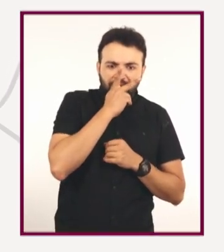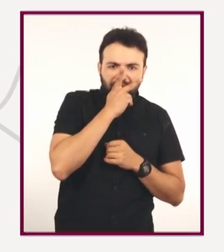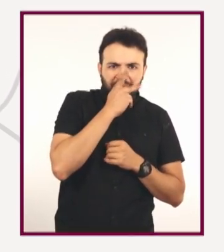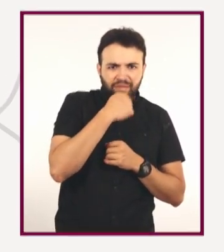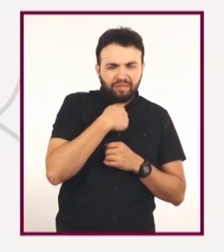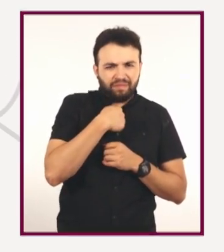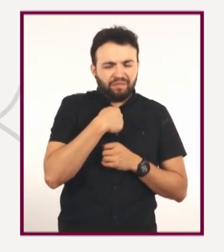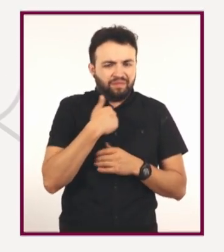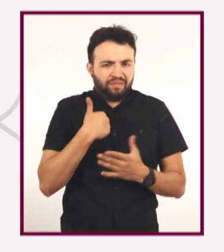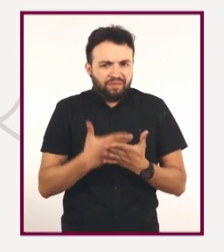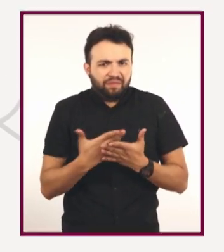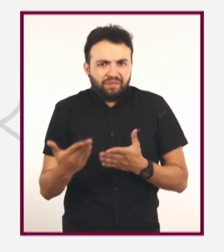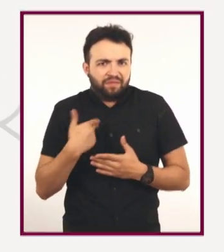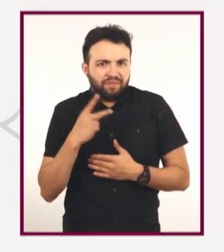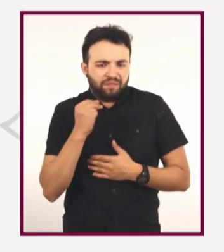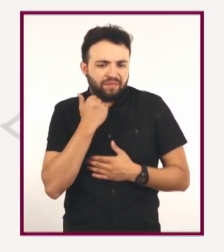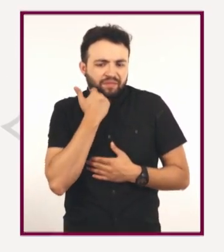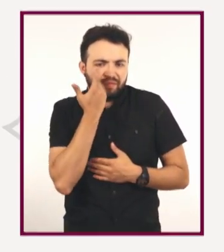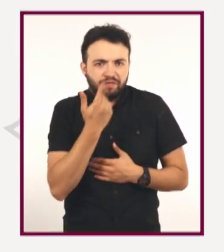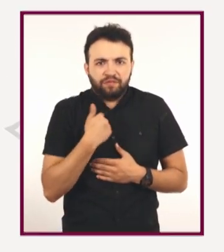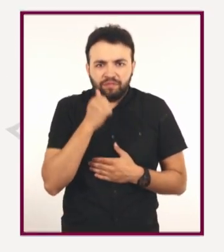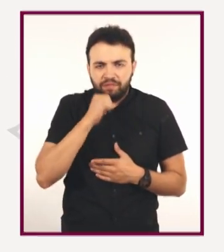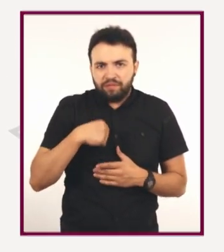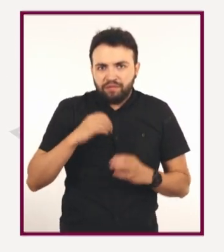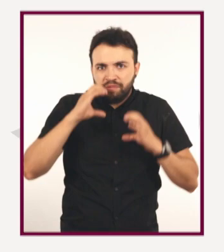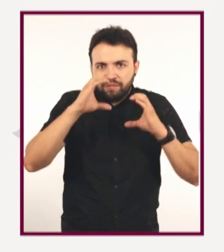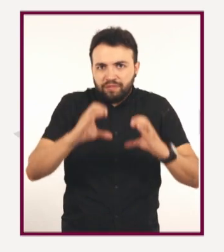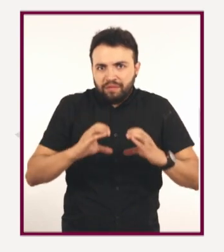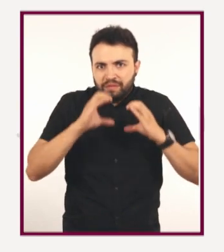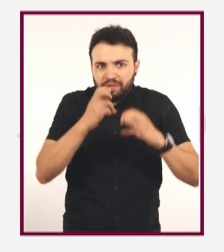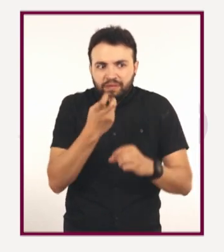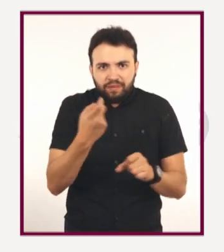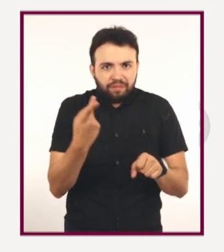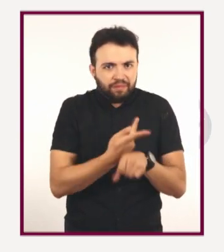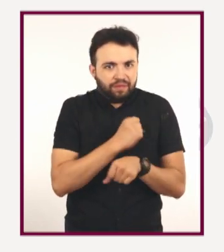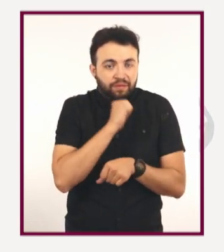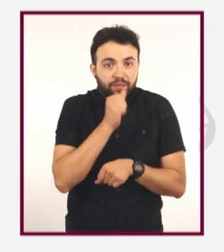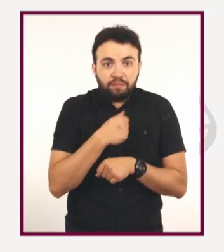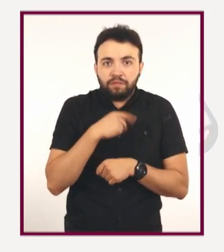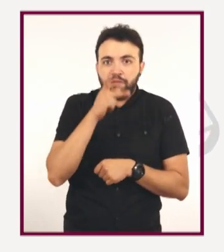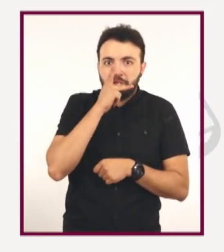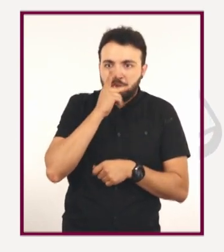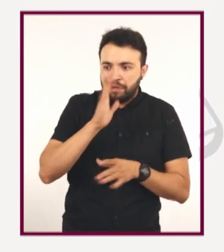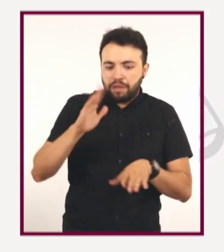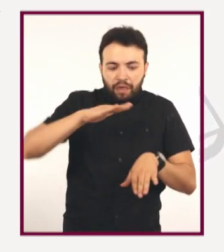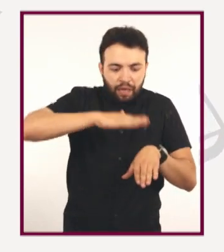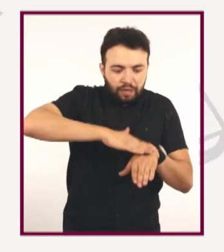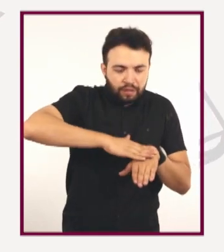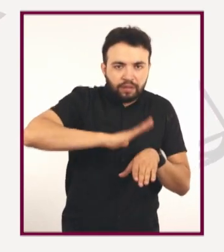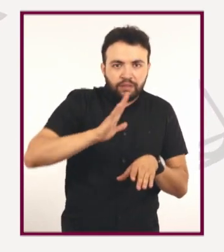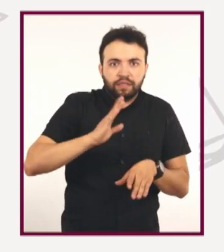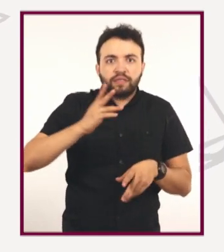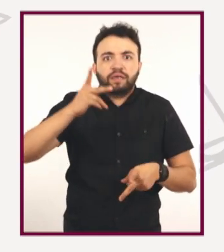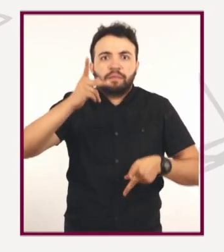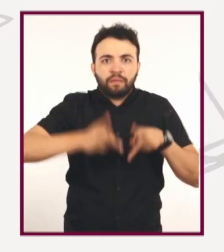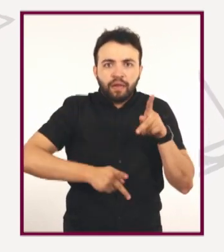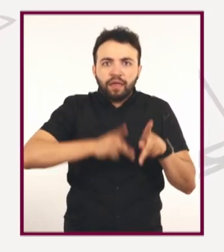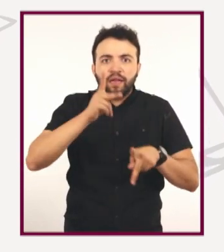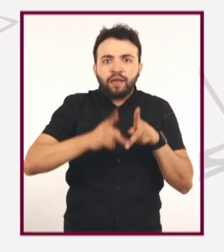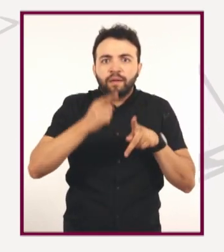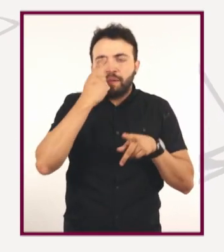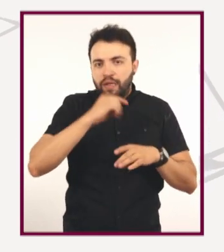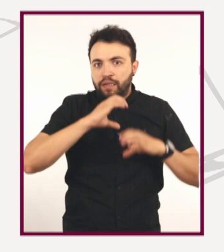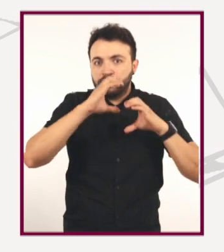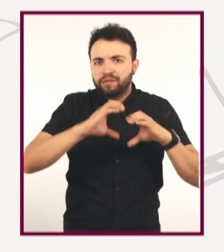¿Papá? No, para nada. No por ahora. Me cuido mucho para que eso no pase. Y mis papás se han encargado de hablar conmigo y